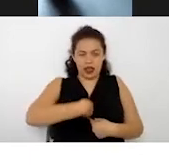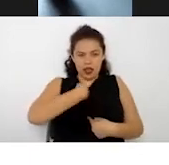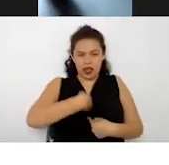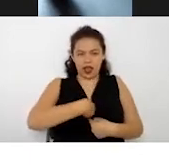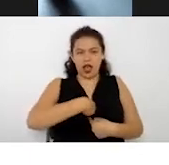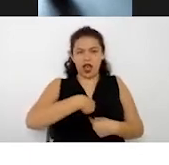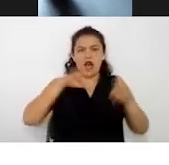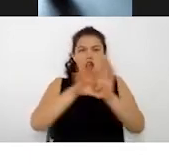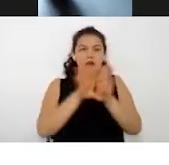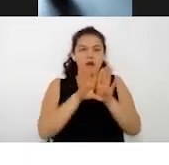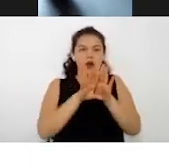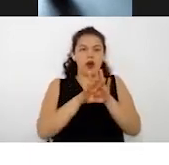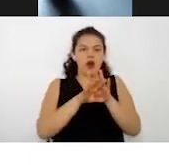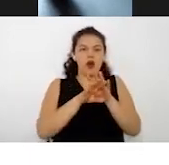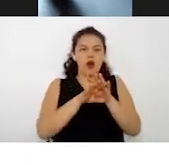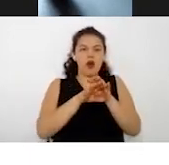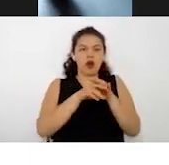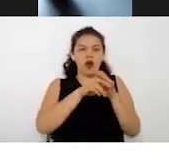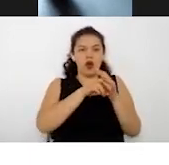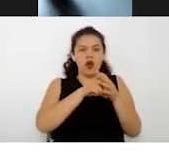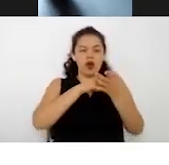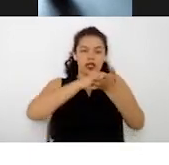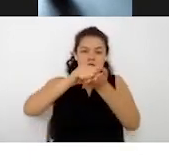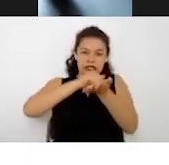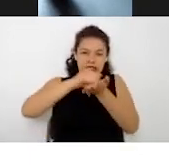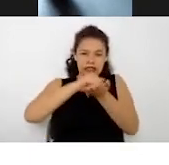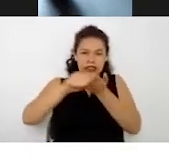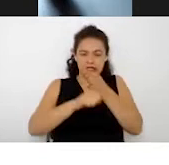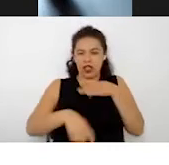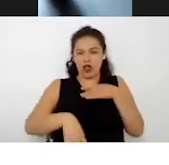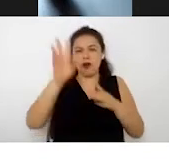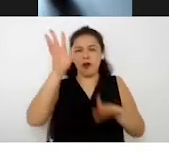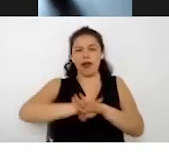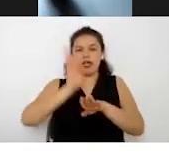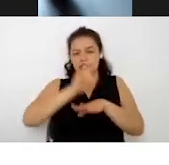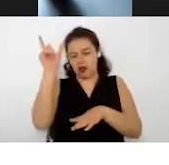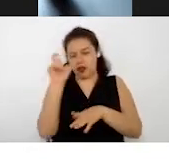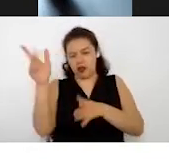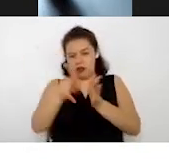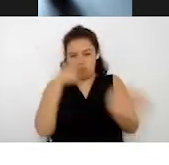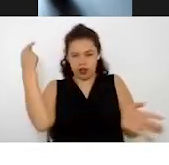una especie de barrido, como si quisiéramos encender un cerillo. ¿De acuerdo?